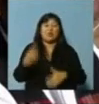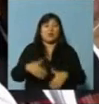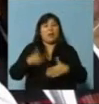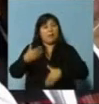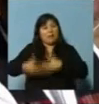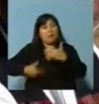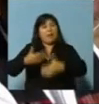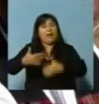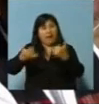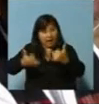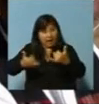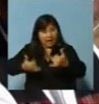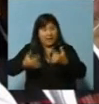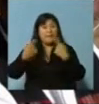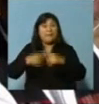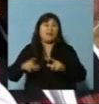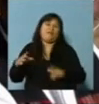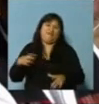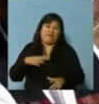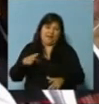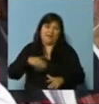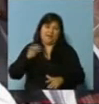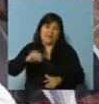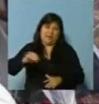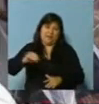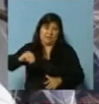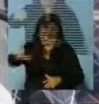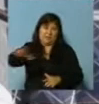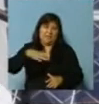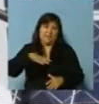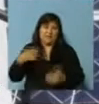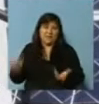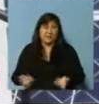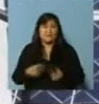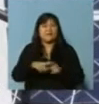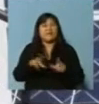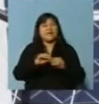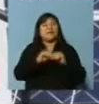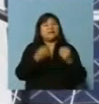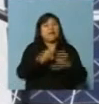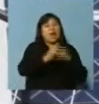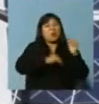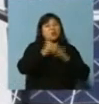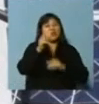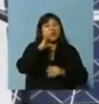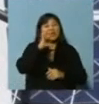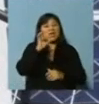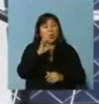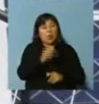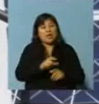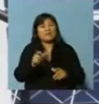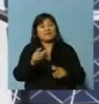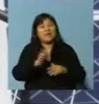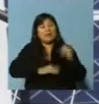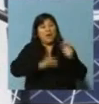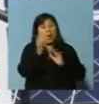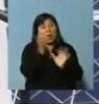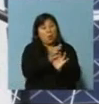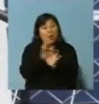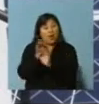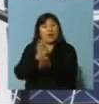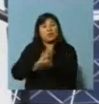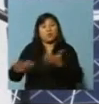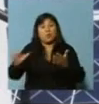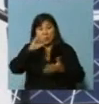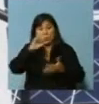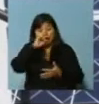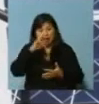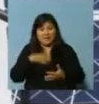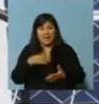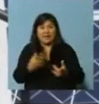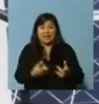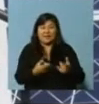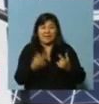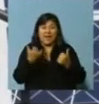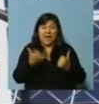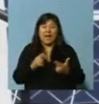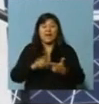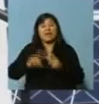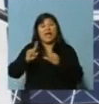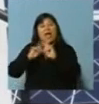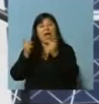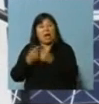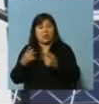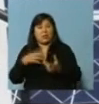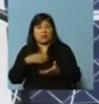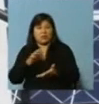Hemos ido haciendo obras, pero siempre falta. Tenemos que construir 50 edificios educativos nuevos, tenemos que construir